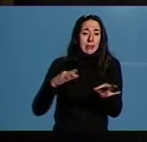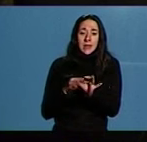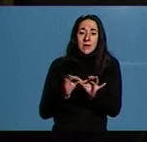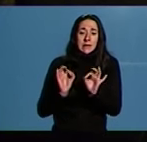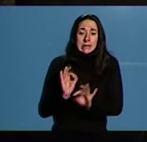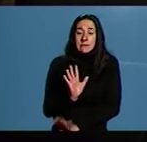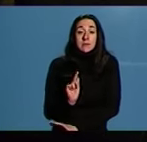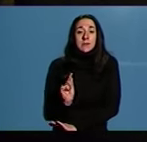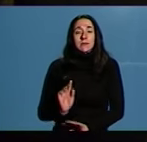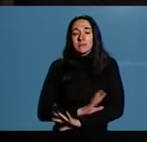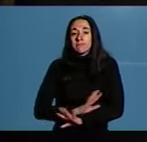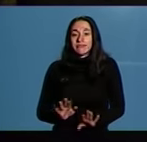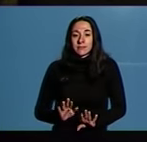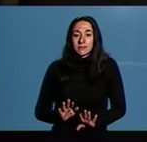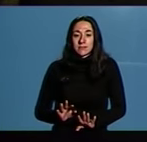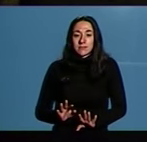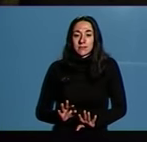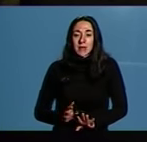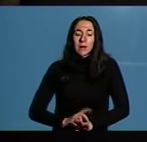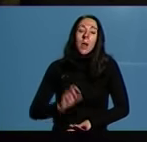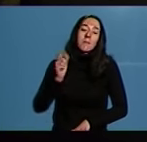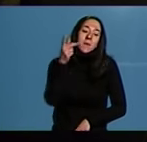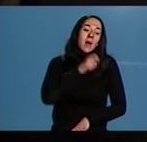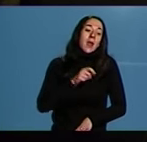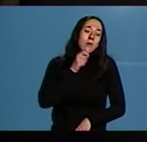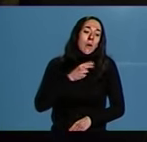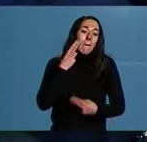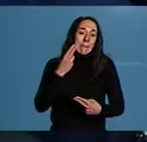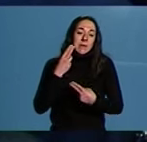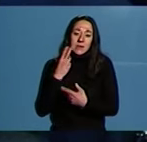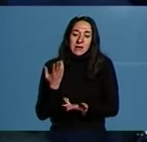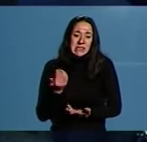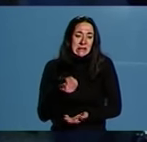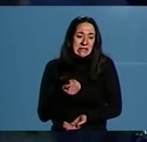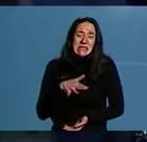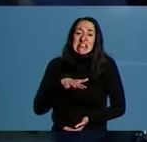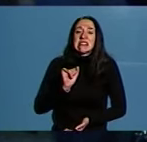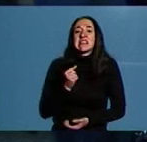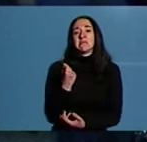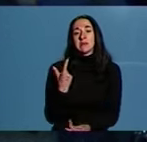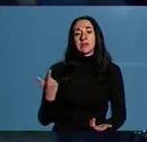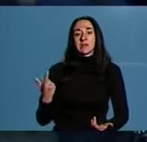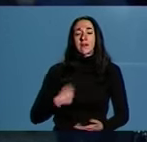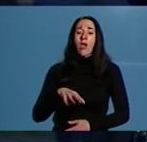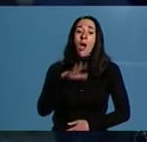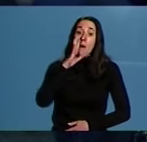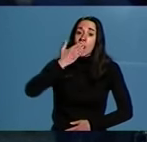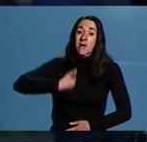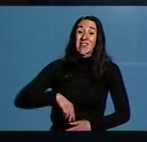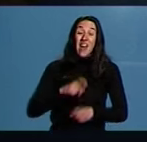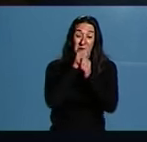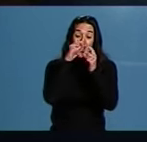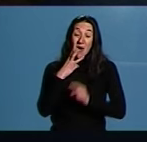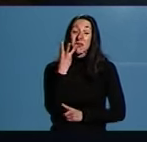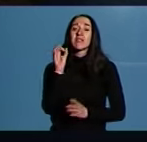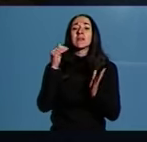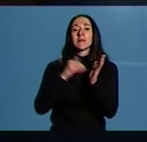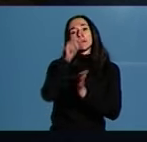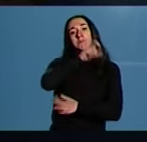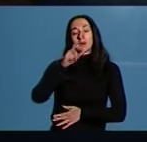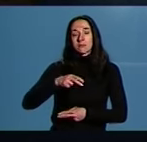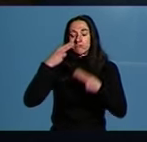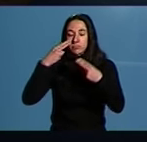o ciclo cinco minutos. E o primeiro ano tamén as visitas non chegaron a 1.000. Agora supera os 30.000 visitantes o ano. É a primeira vez que vimos.